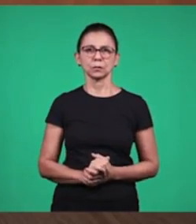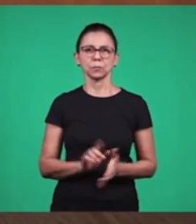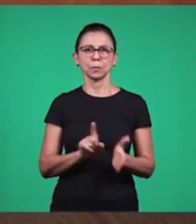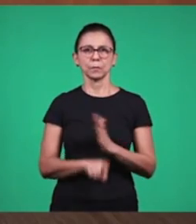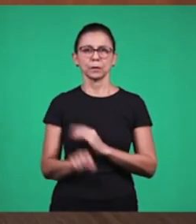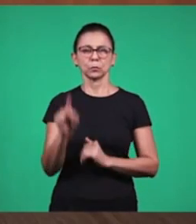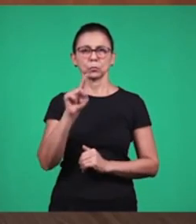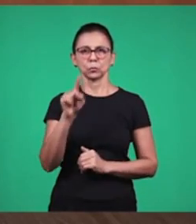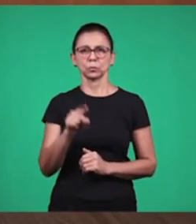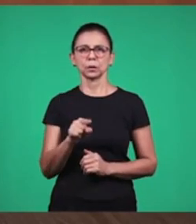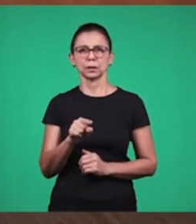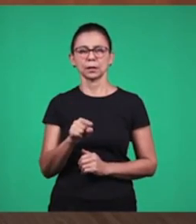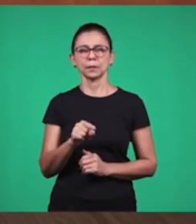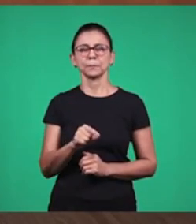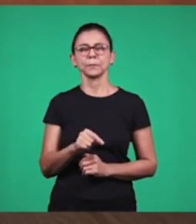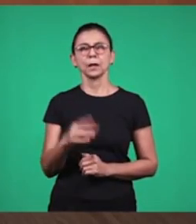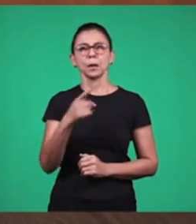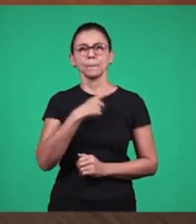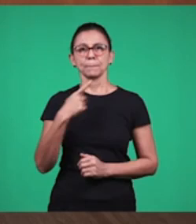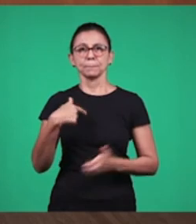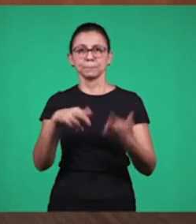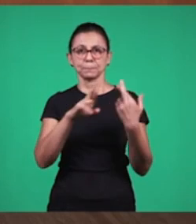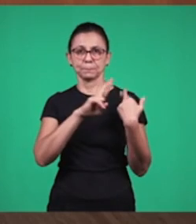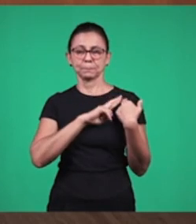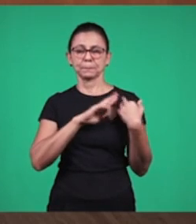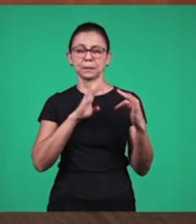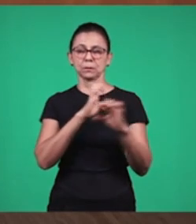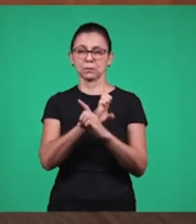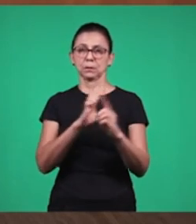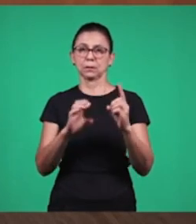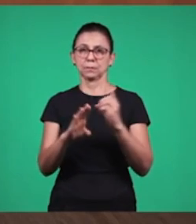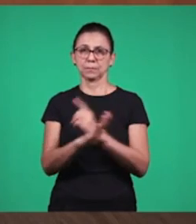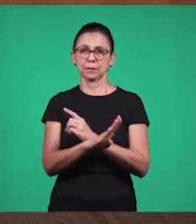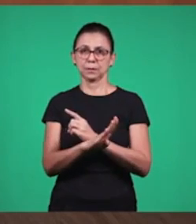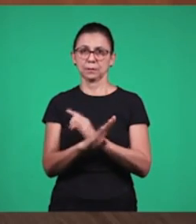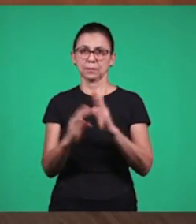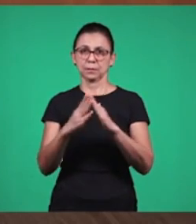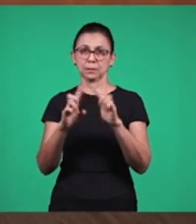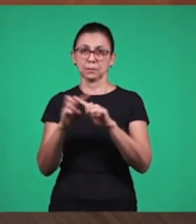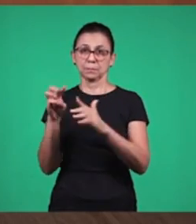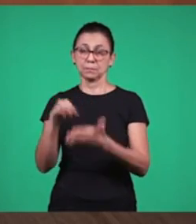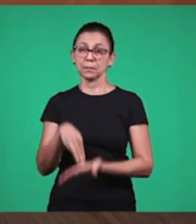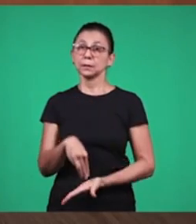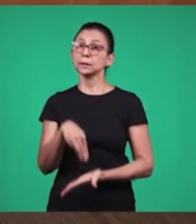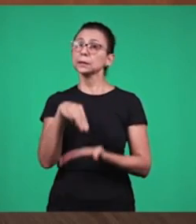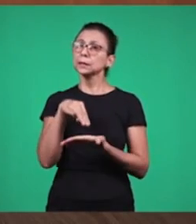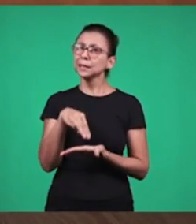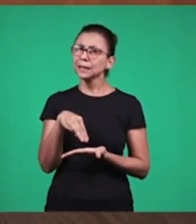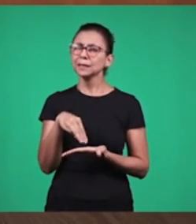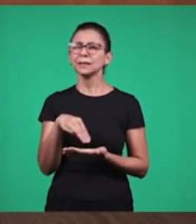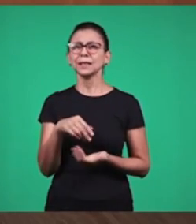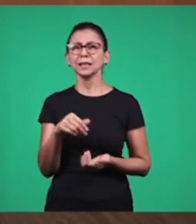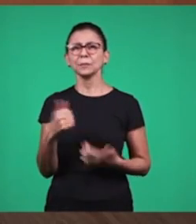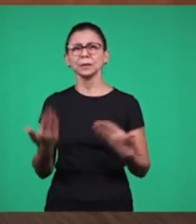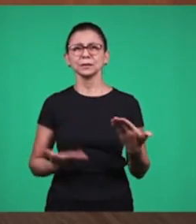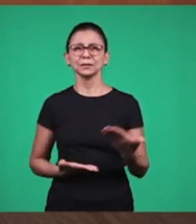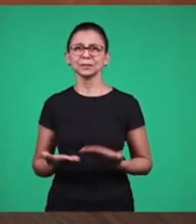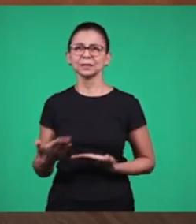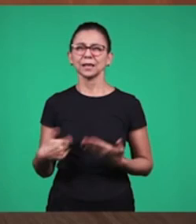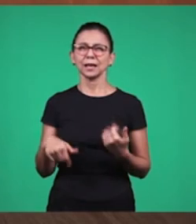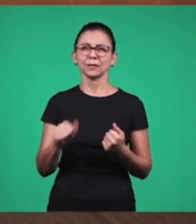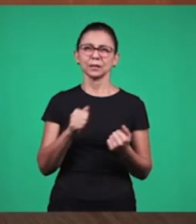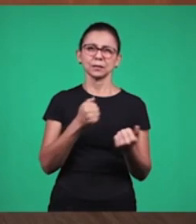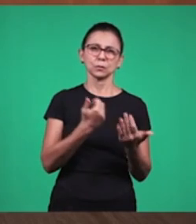pastores responsables de la Escuela Bíblica Dominical de la Iglesia Cristiana Maranata, para que los miembros pudiesen